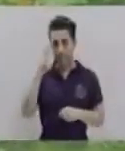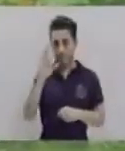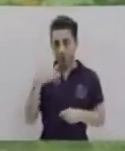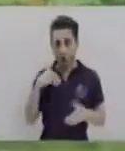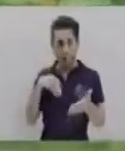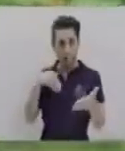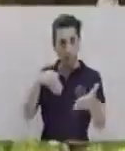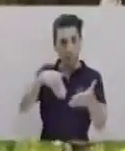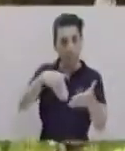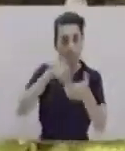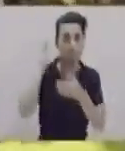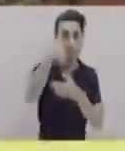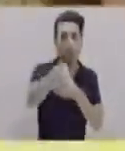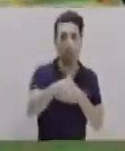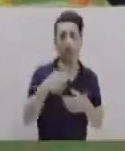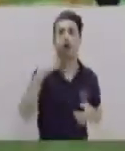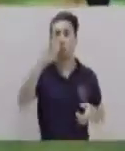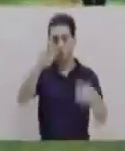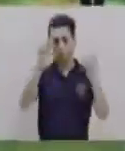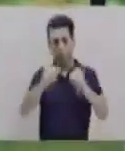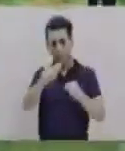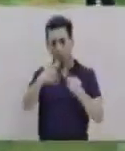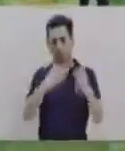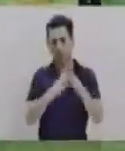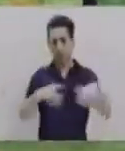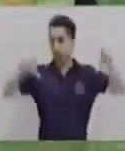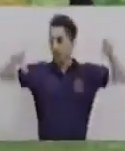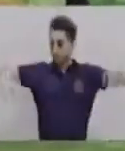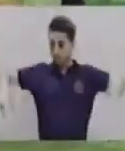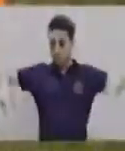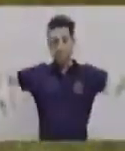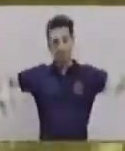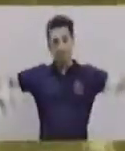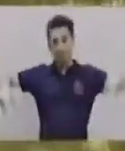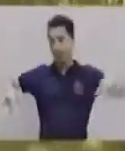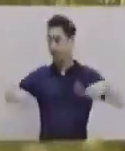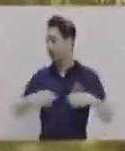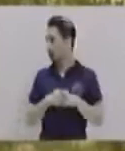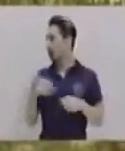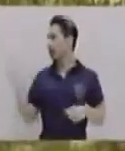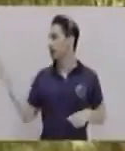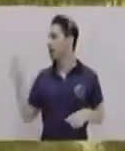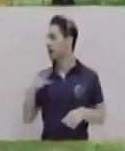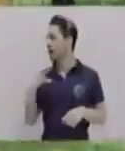a colocar 2 porterías pequeñas. Yo lo estoy